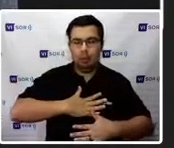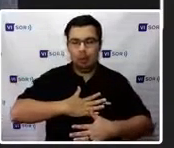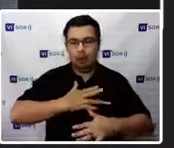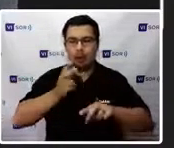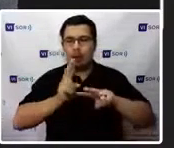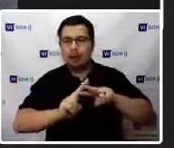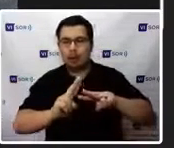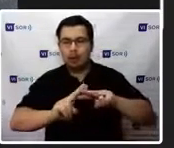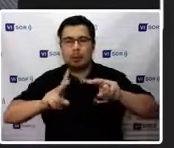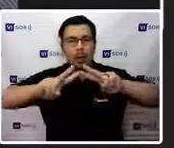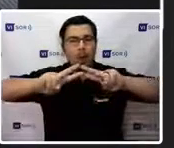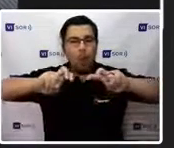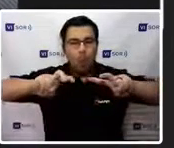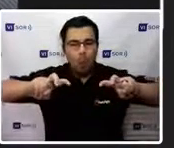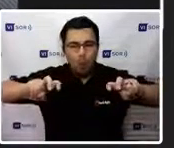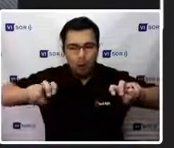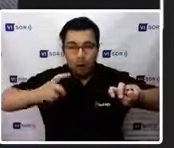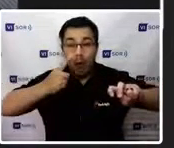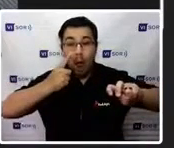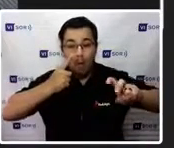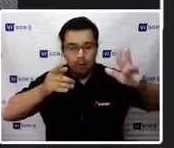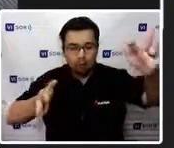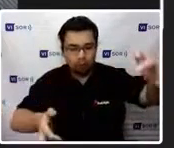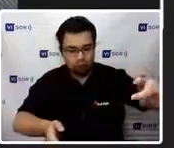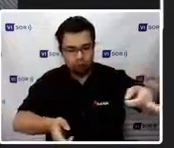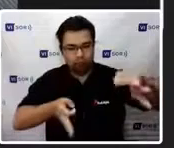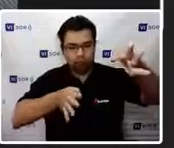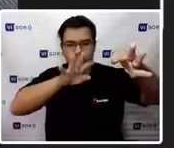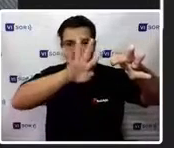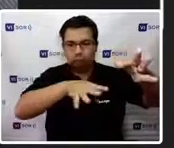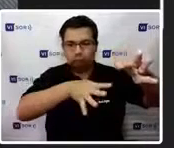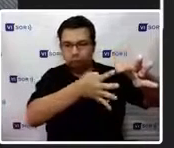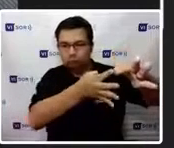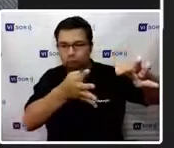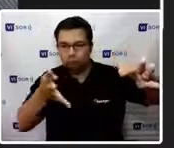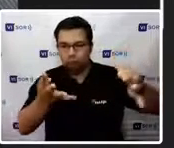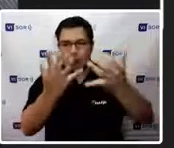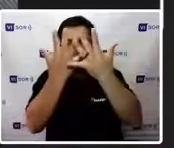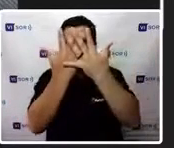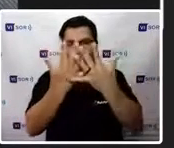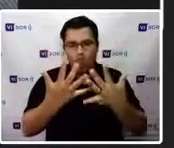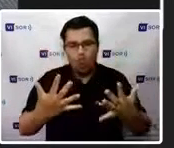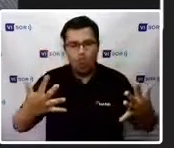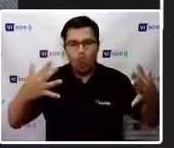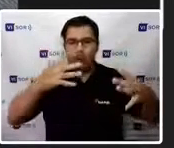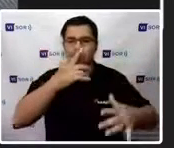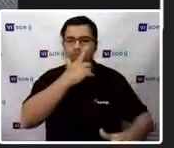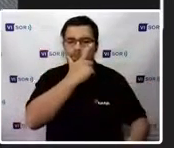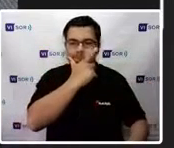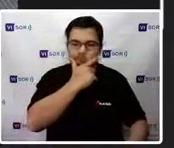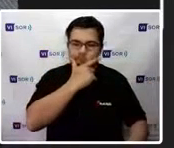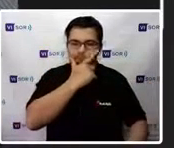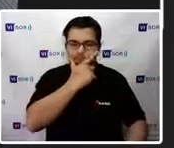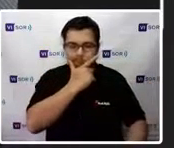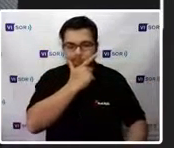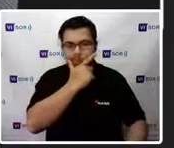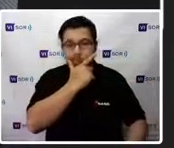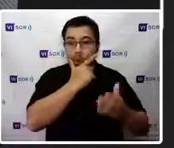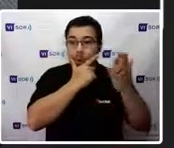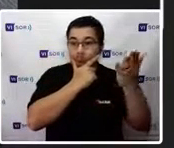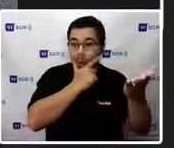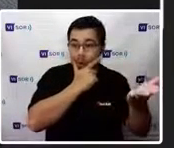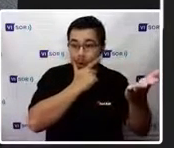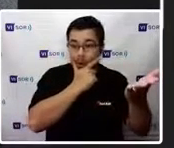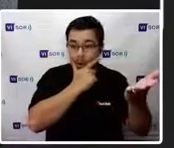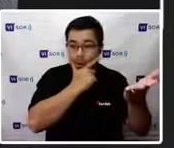de la malla. Eso está bastante bueno, un análisis de la malla, porque, digamos, eso es lo que vamos a estar, digamos, en teoría,